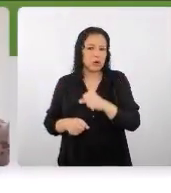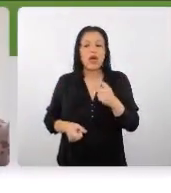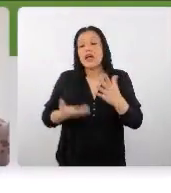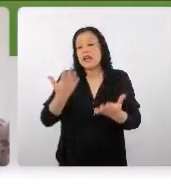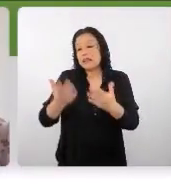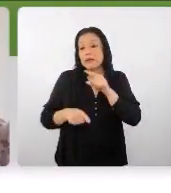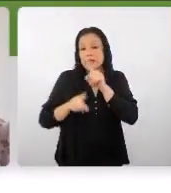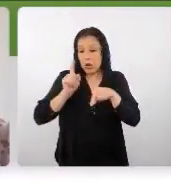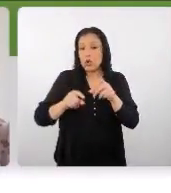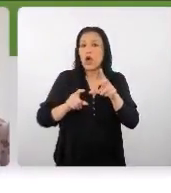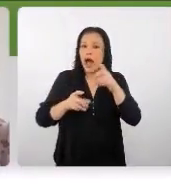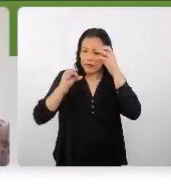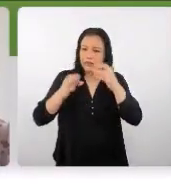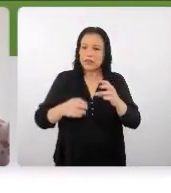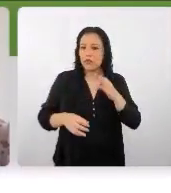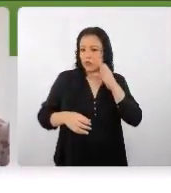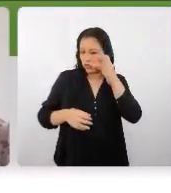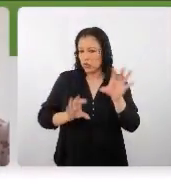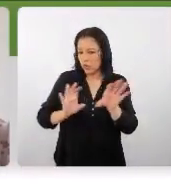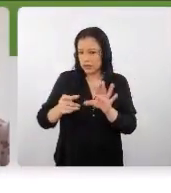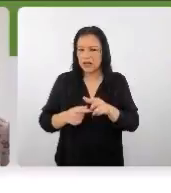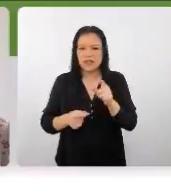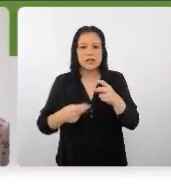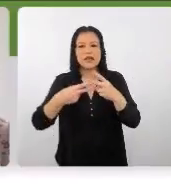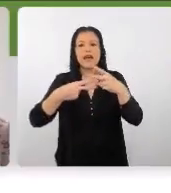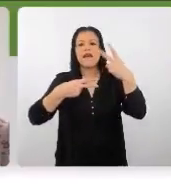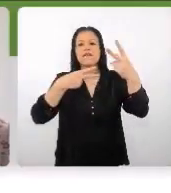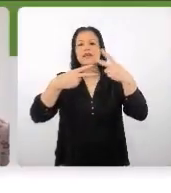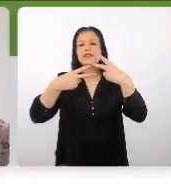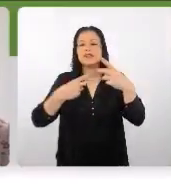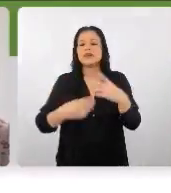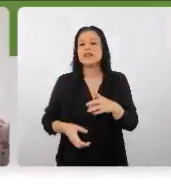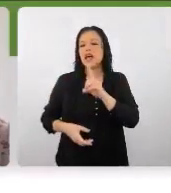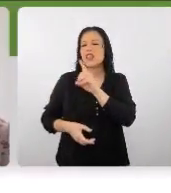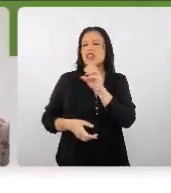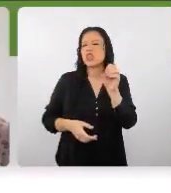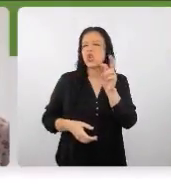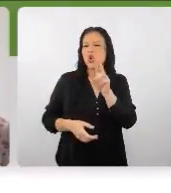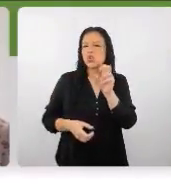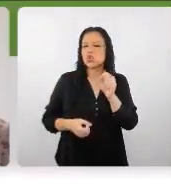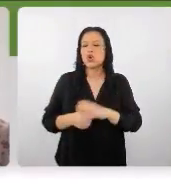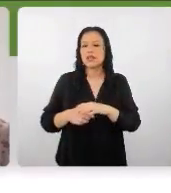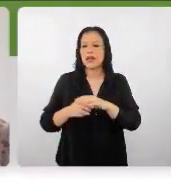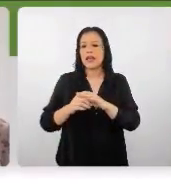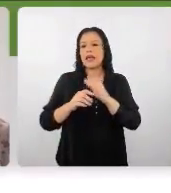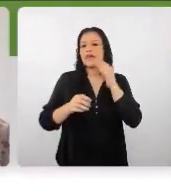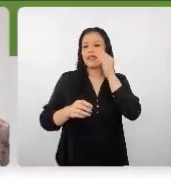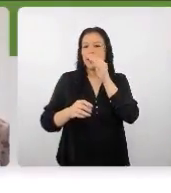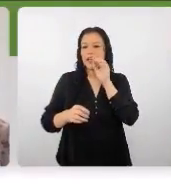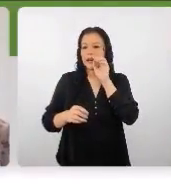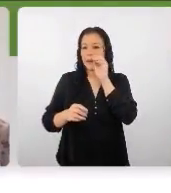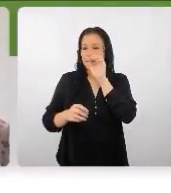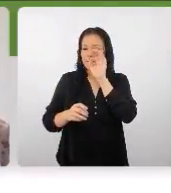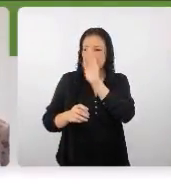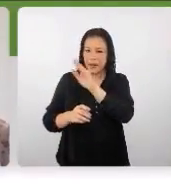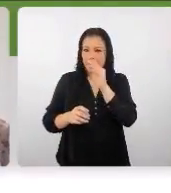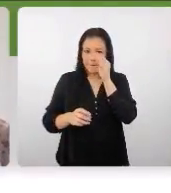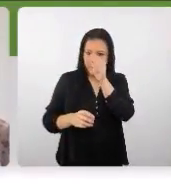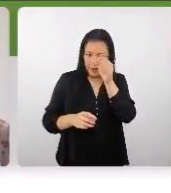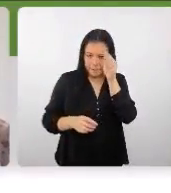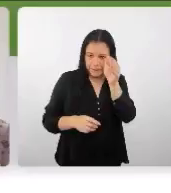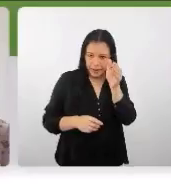en el futuro, es estas visitas door to door, estas visitas de puerta a puerta. Ayuda